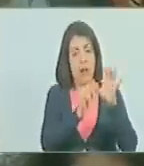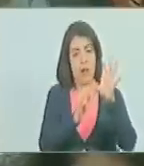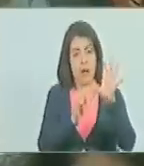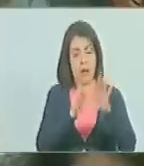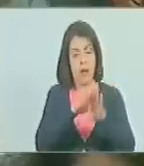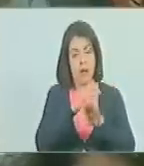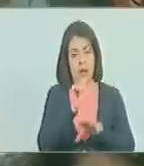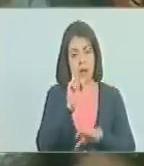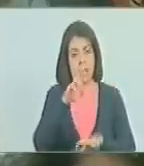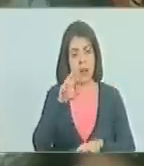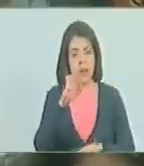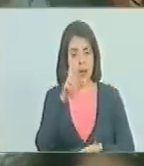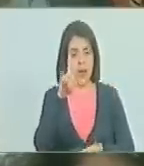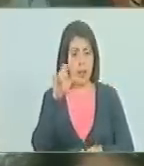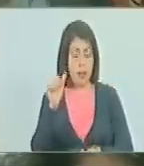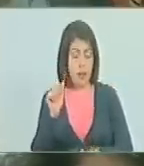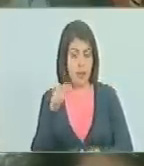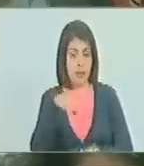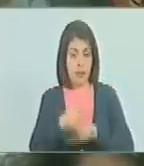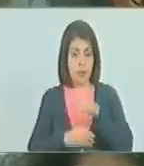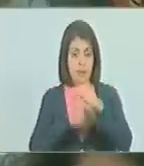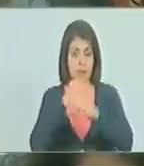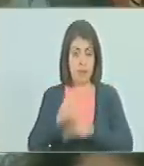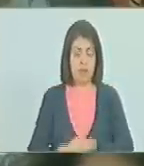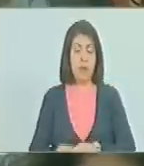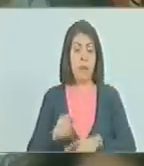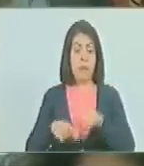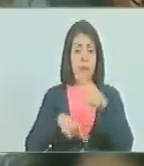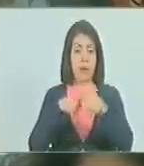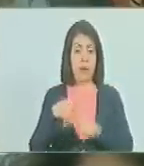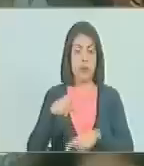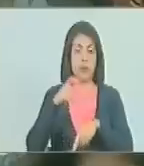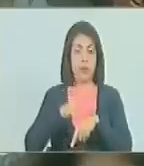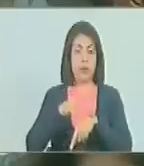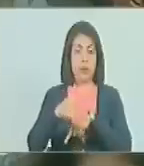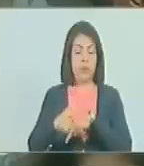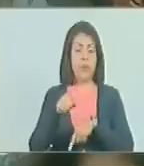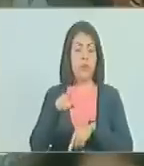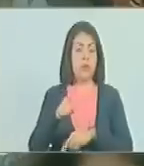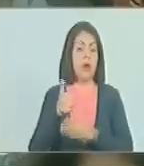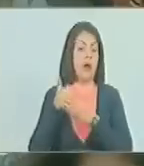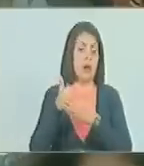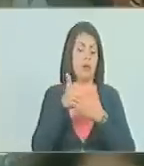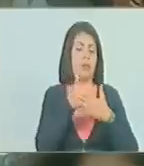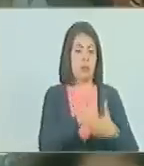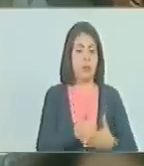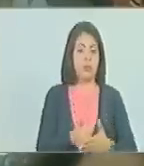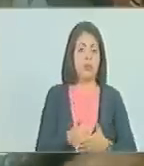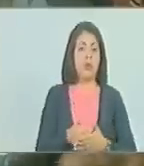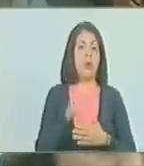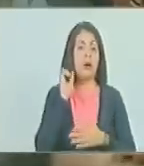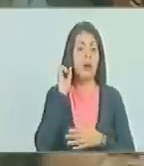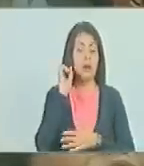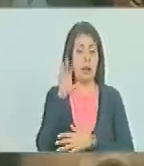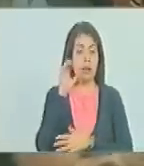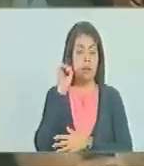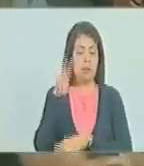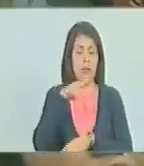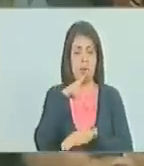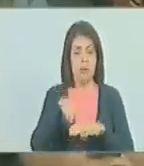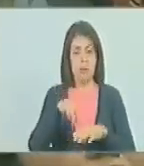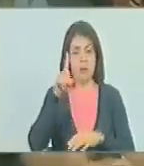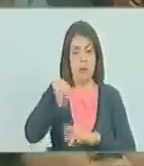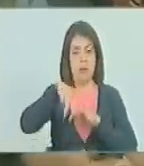por lo que se construirá a partir de este momento será beneficioso para este Parlamento y para